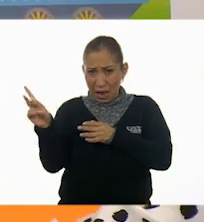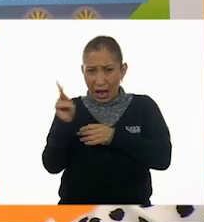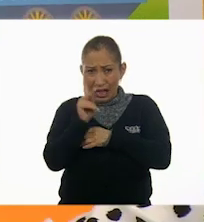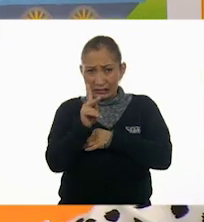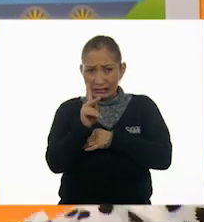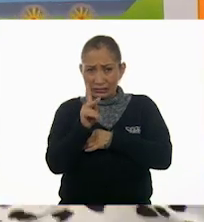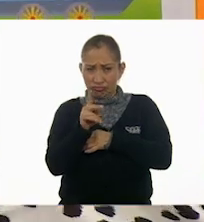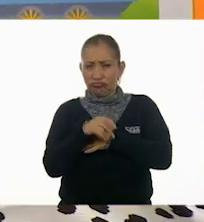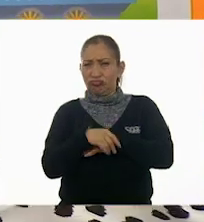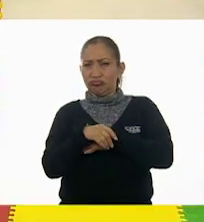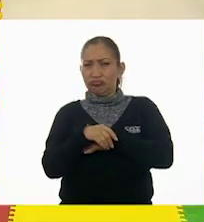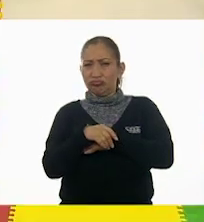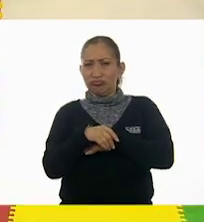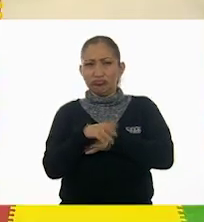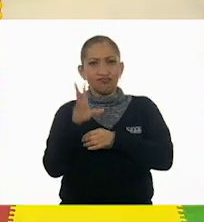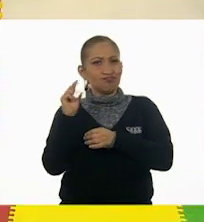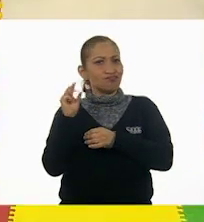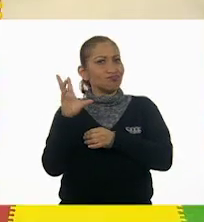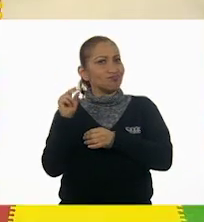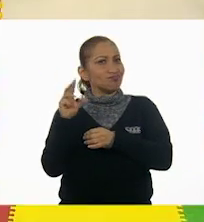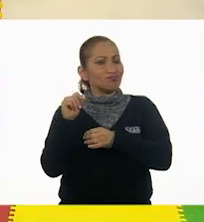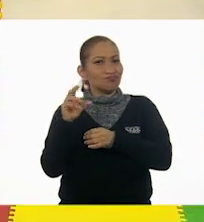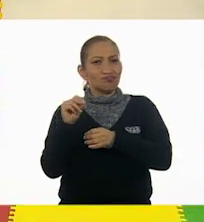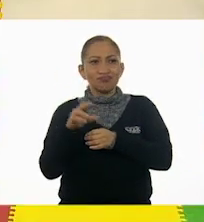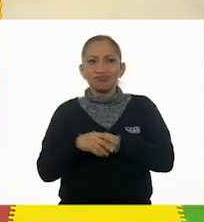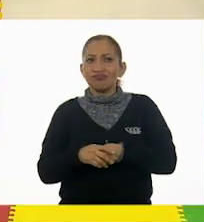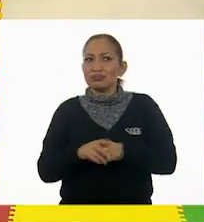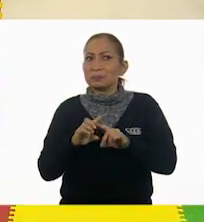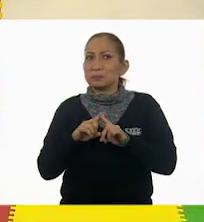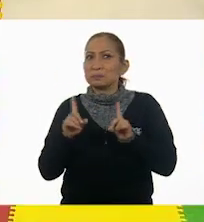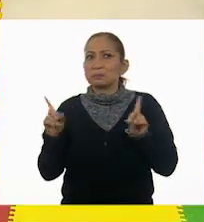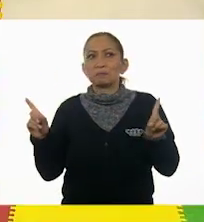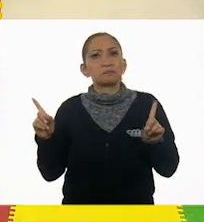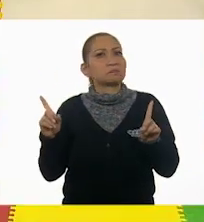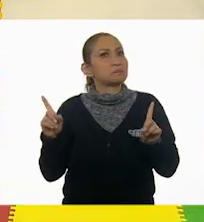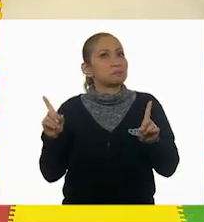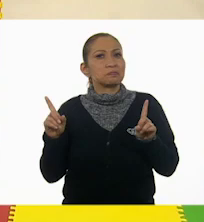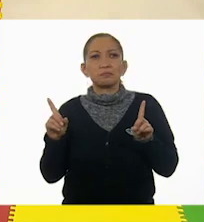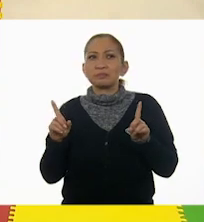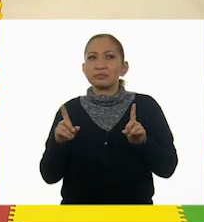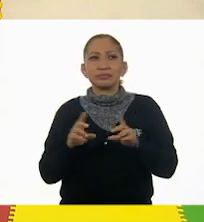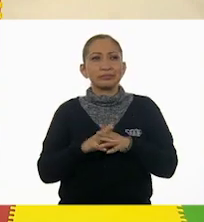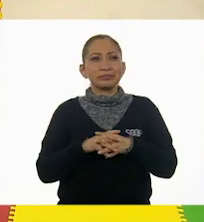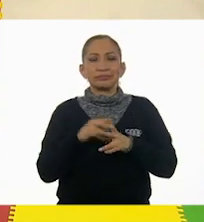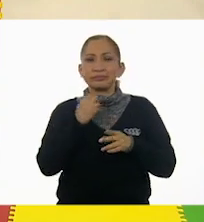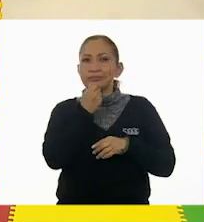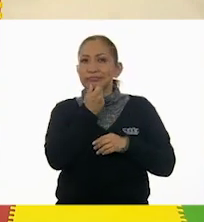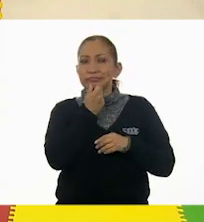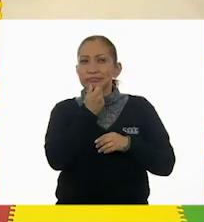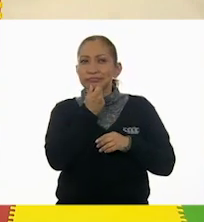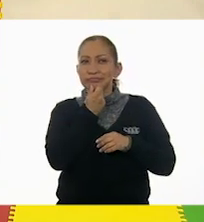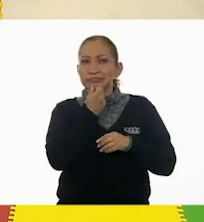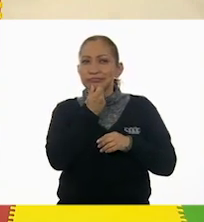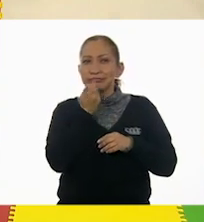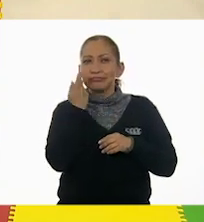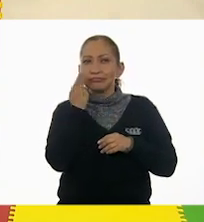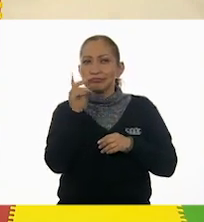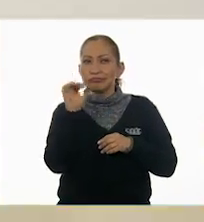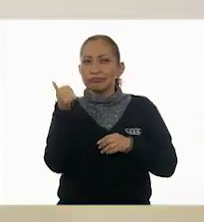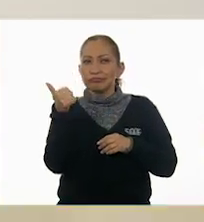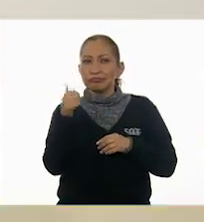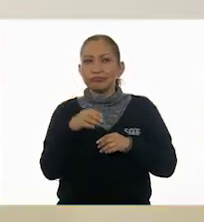parece, pero... No, ¿verdad? No es esta pieza. A ver, ¿esta qué